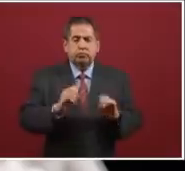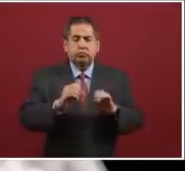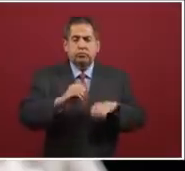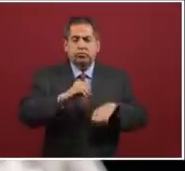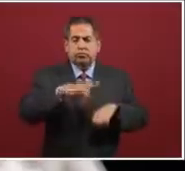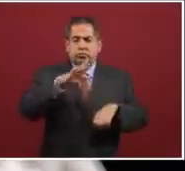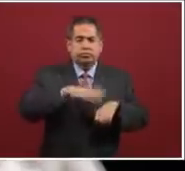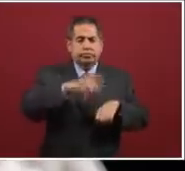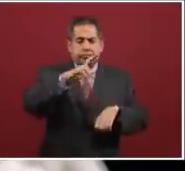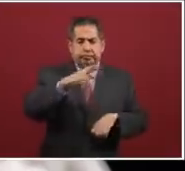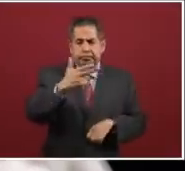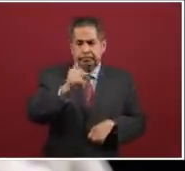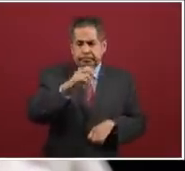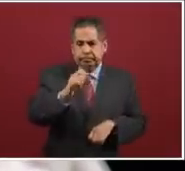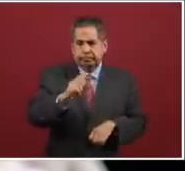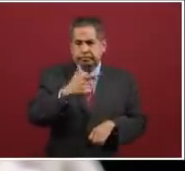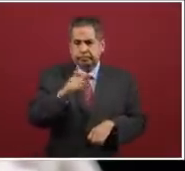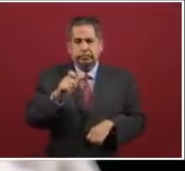de Hacienda